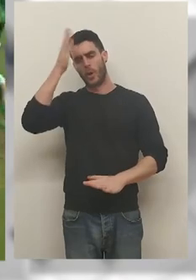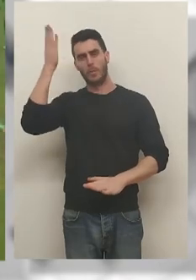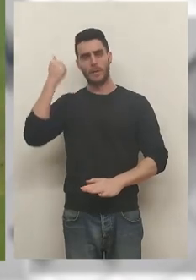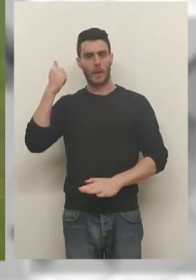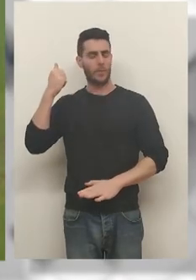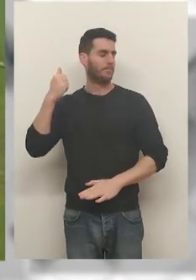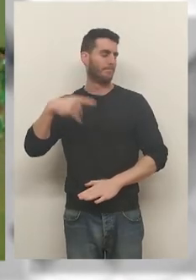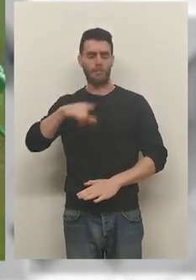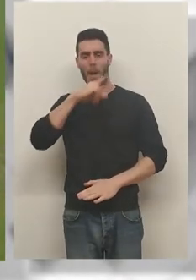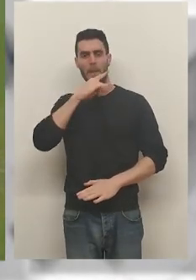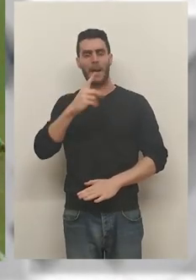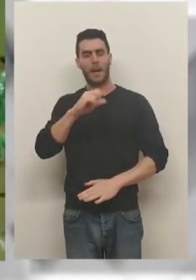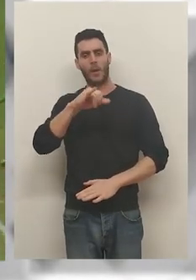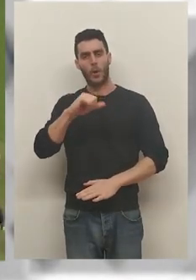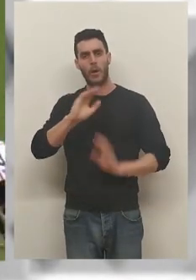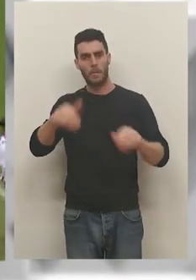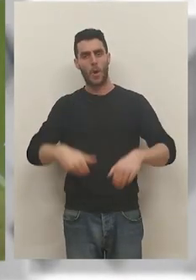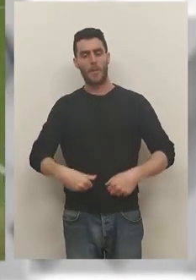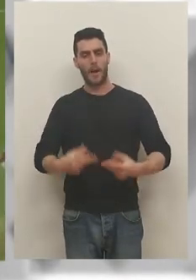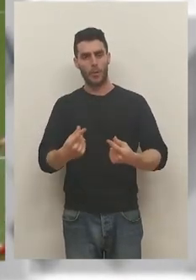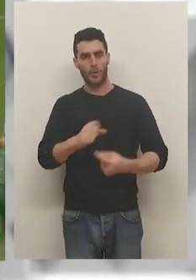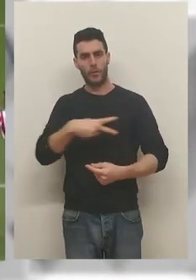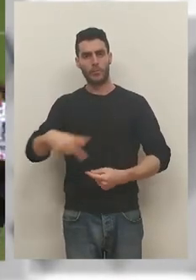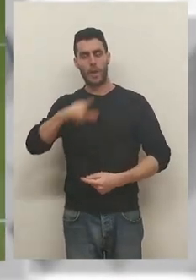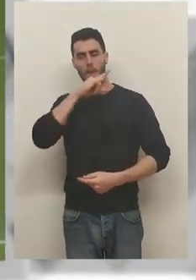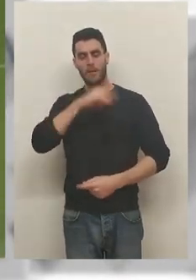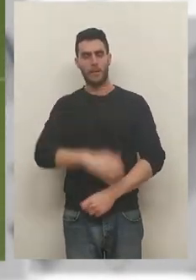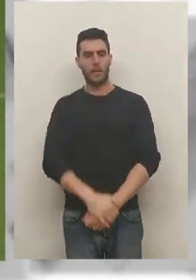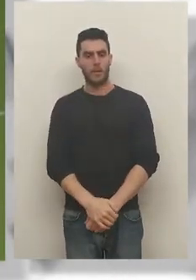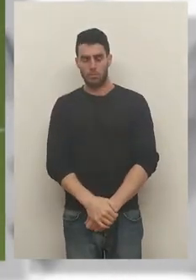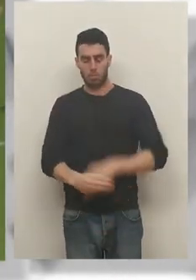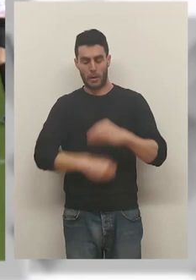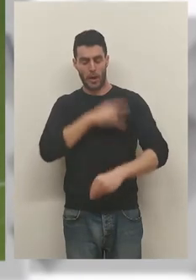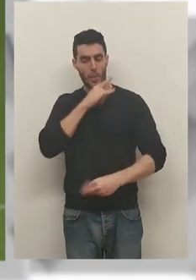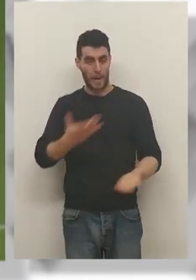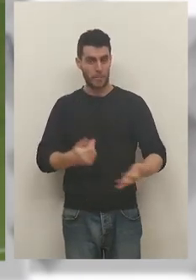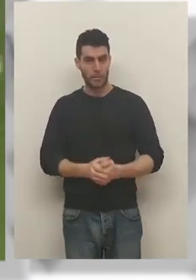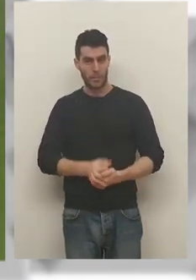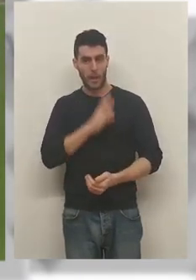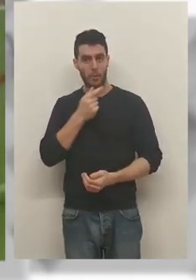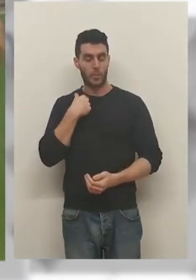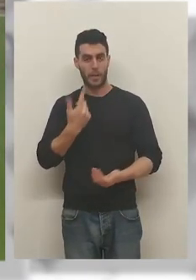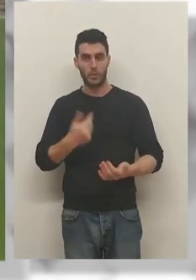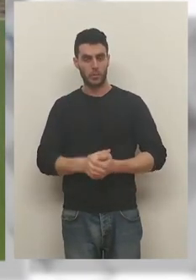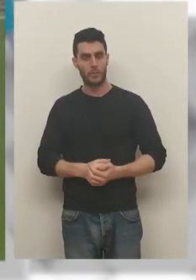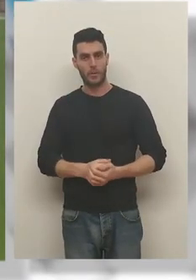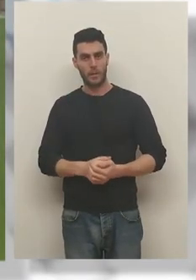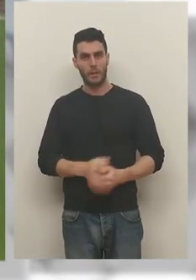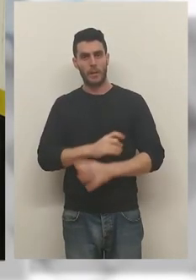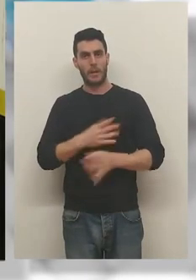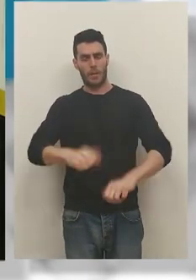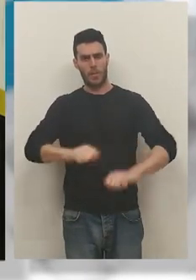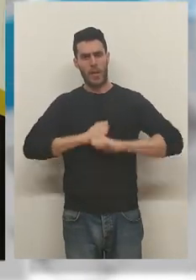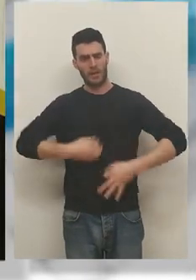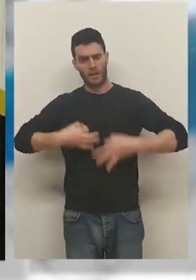el domingo no estuvieron bien en alcoy y volvieron a casa con un mal resultado lo hicimos mal y que por eso perdimos Y